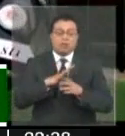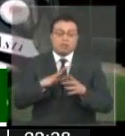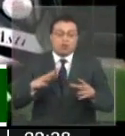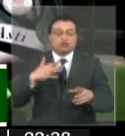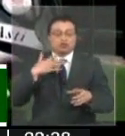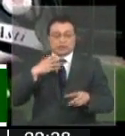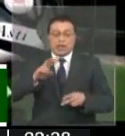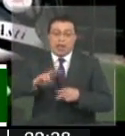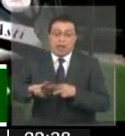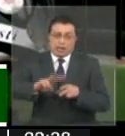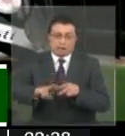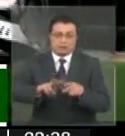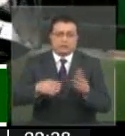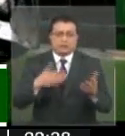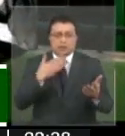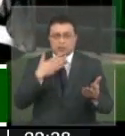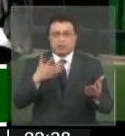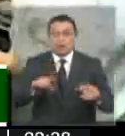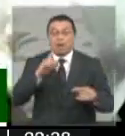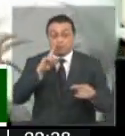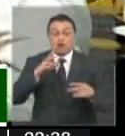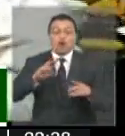mucho. Pero